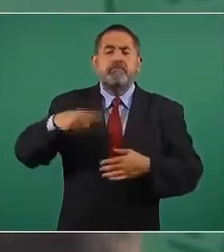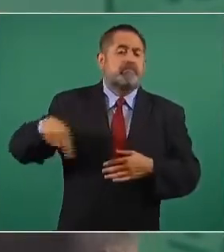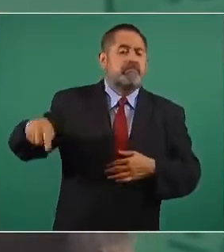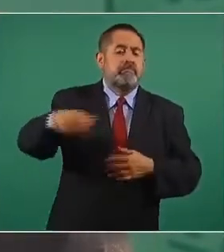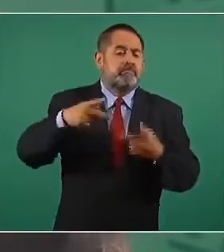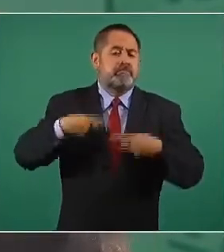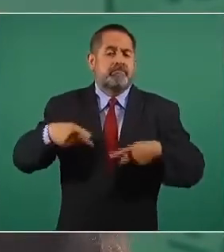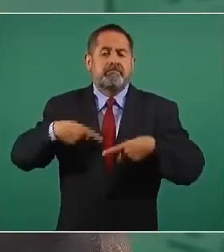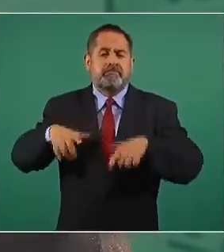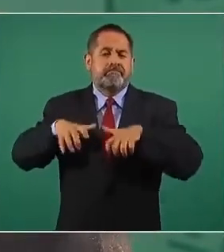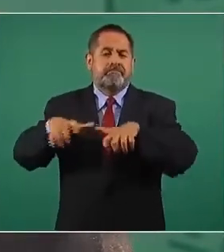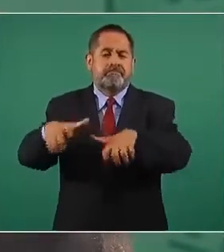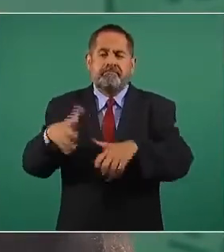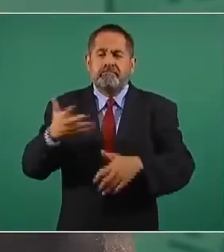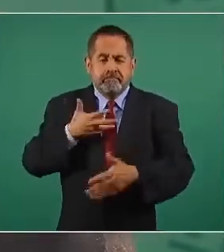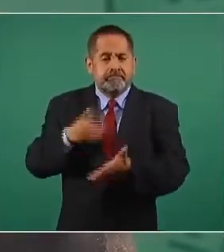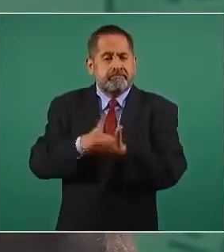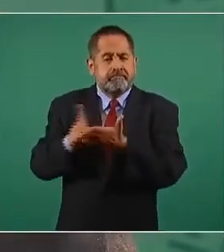información,